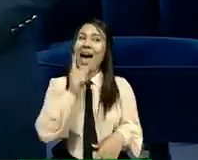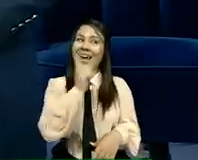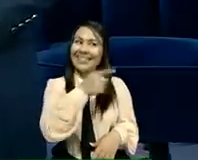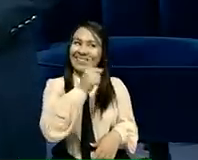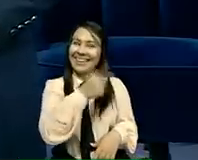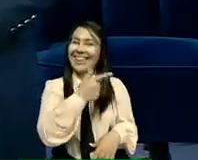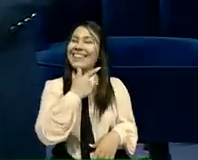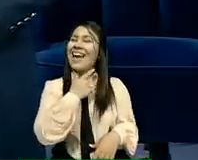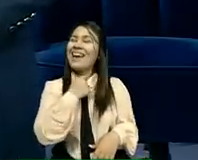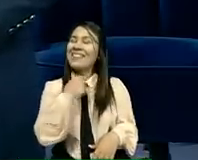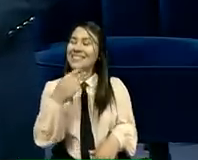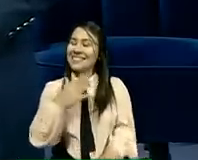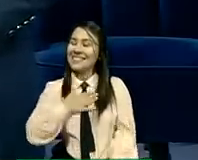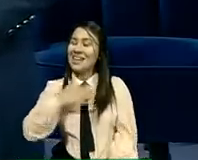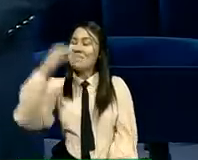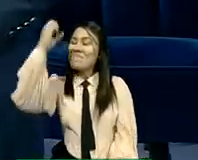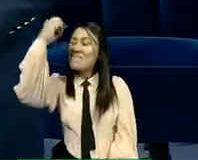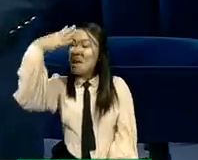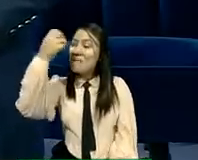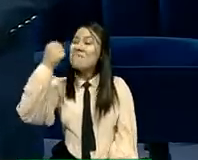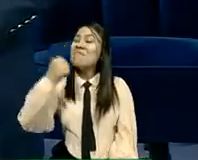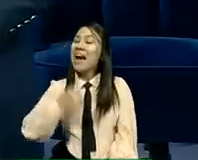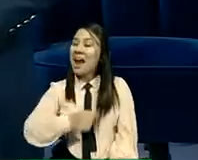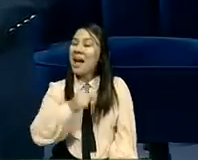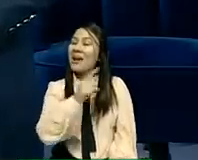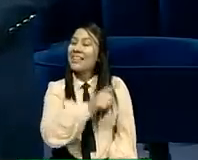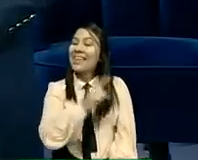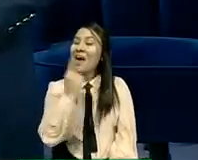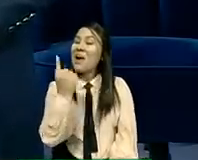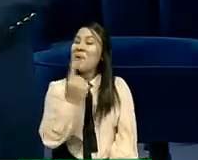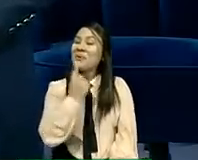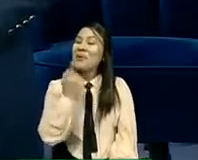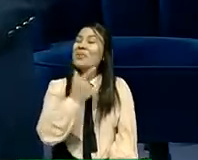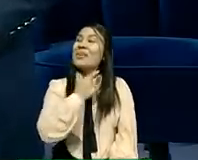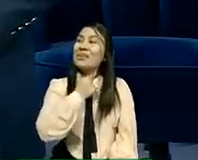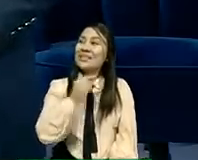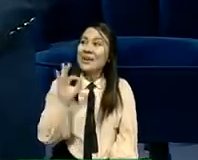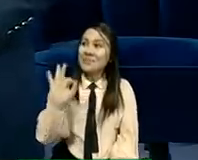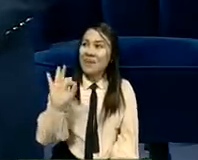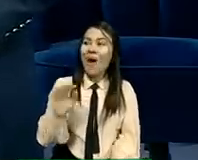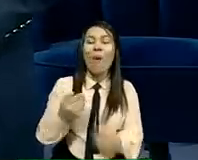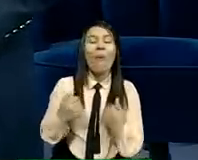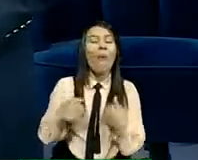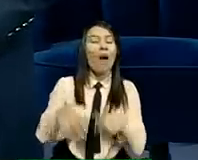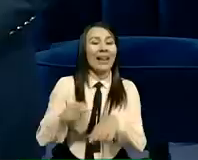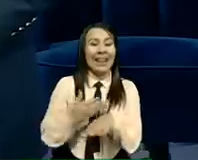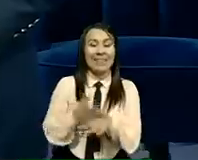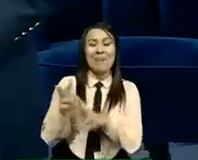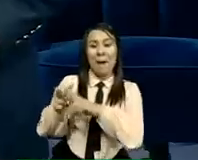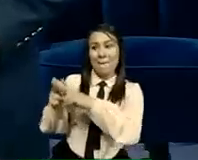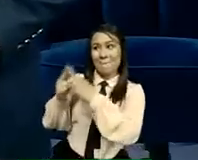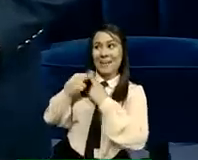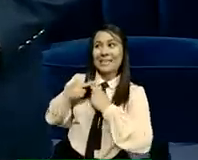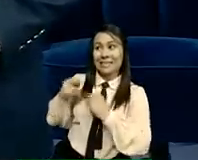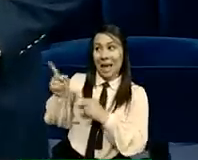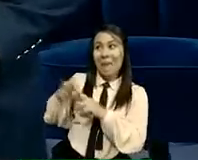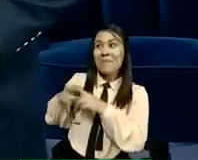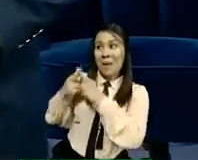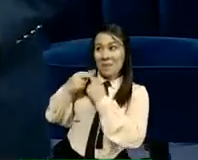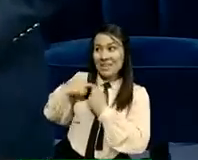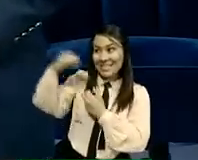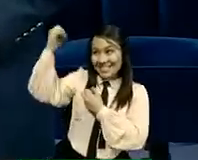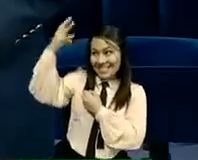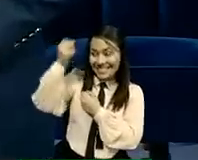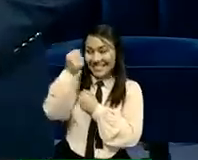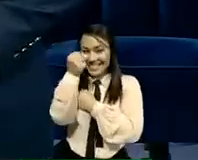déjeme decirle, ¿ah? ¿Eh? Ha sido usted el único hasta el momento. Muy bien, en cualquier momento, me lo presta para ir a